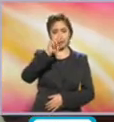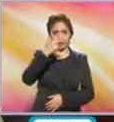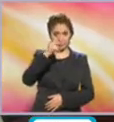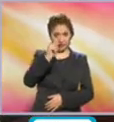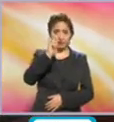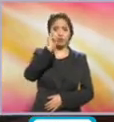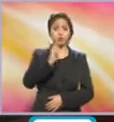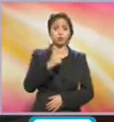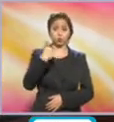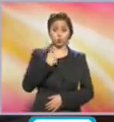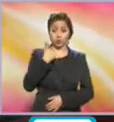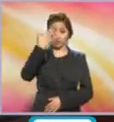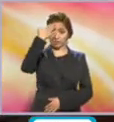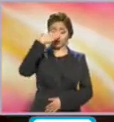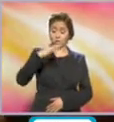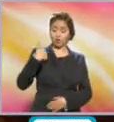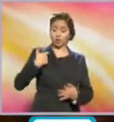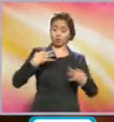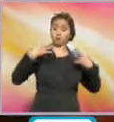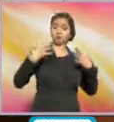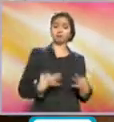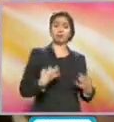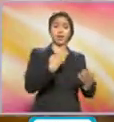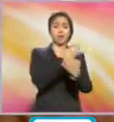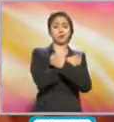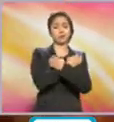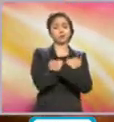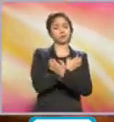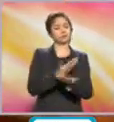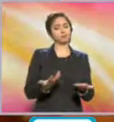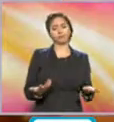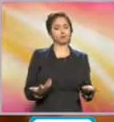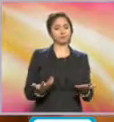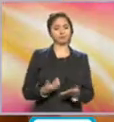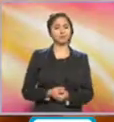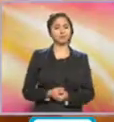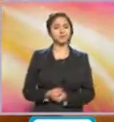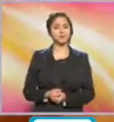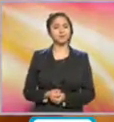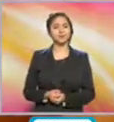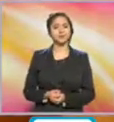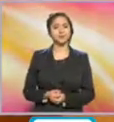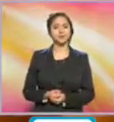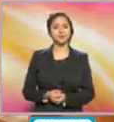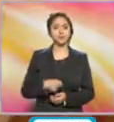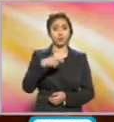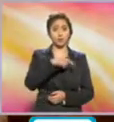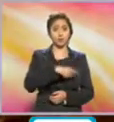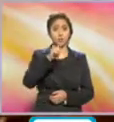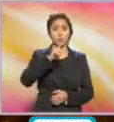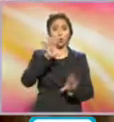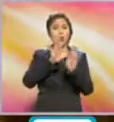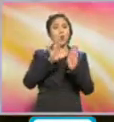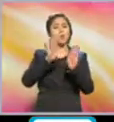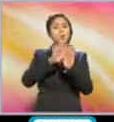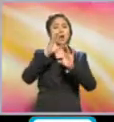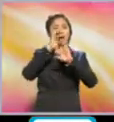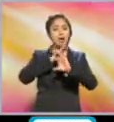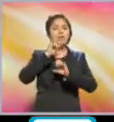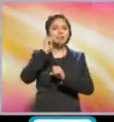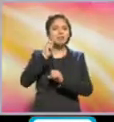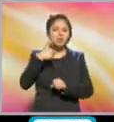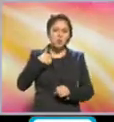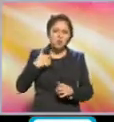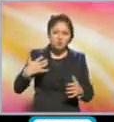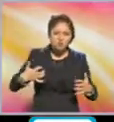conducta implacable. No soy en la una vida, ¿no? señora. Es de rebeldona, ¿no? Sí, es O sea, más, la letra pues es como... es más como de está coraje, de divertida,